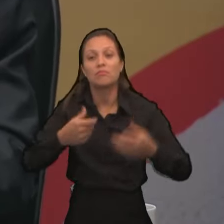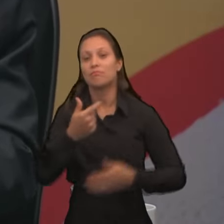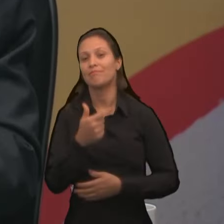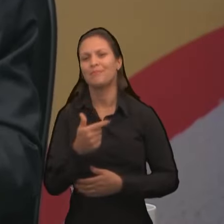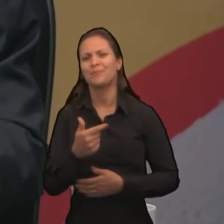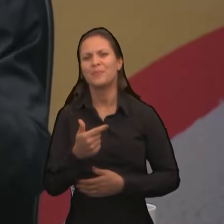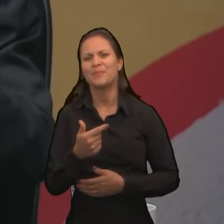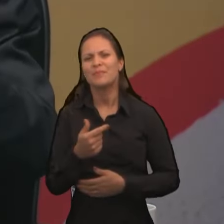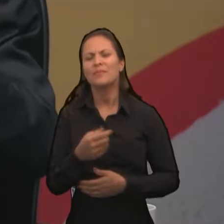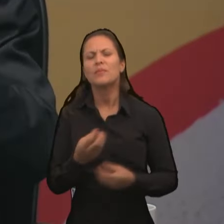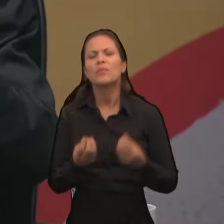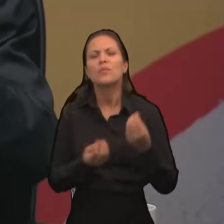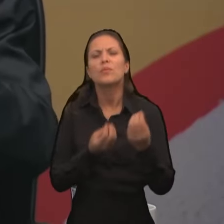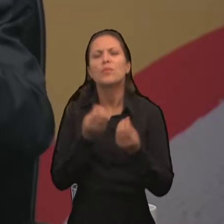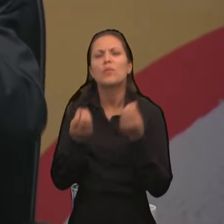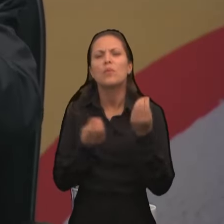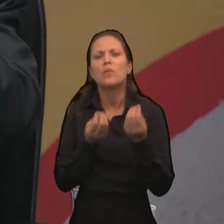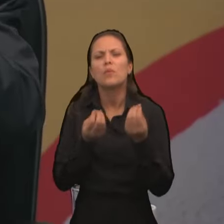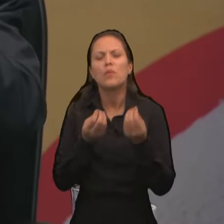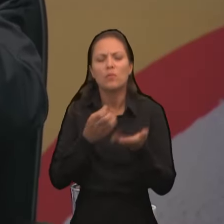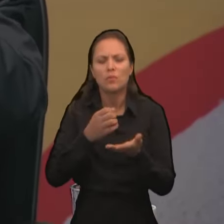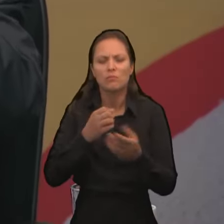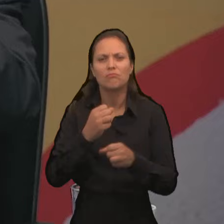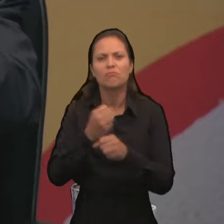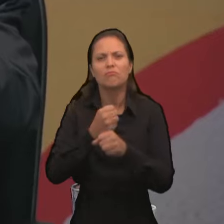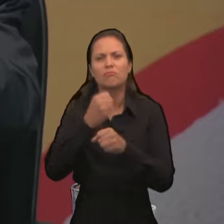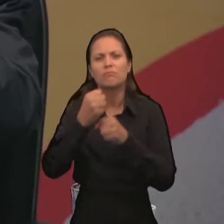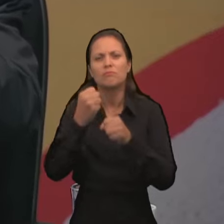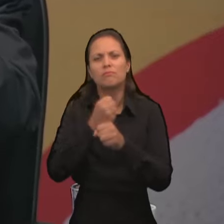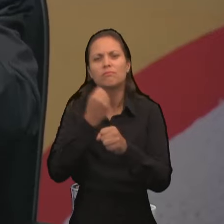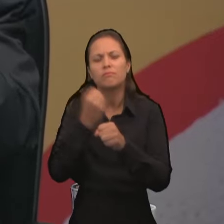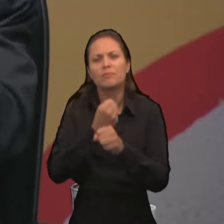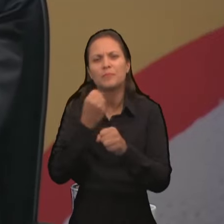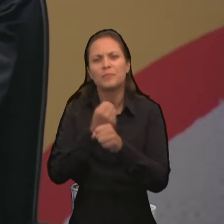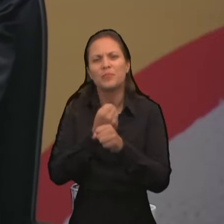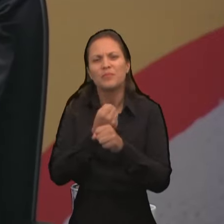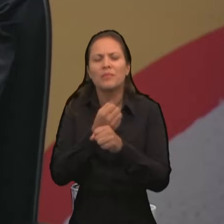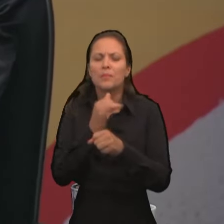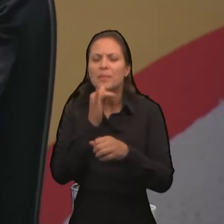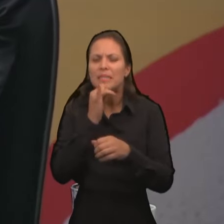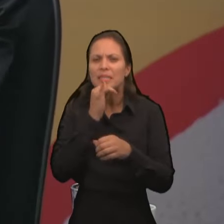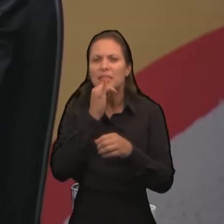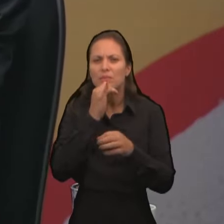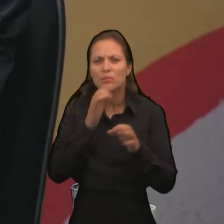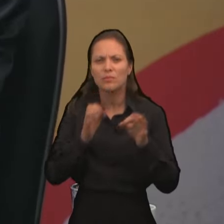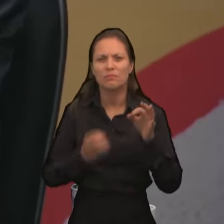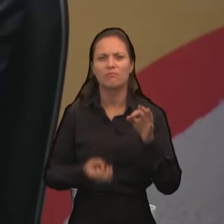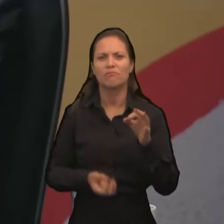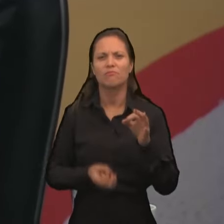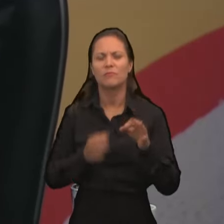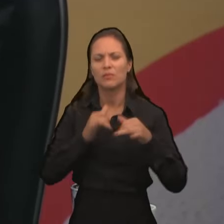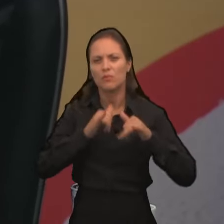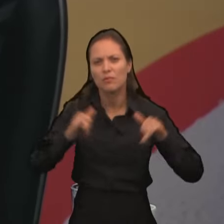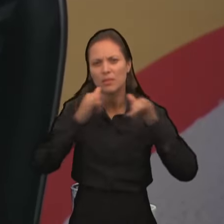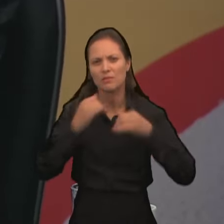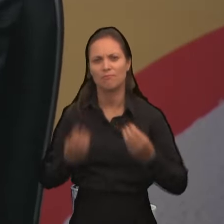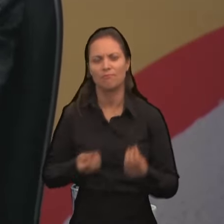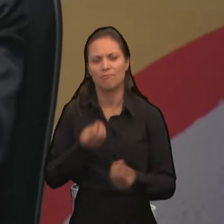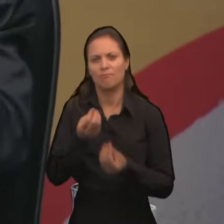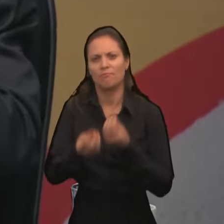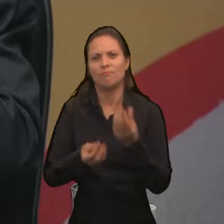inteligencia artificial se alimenta totalmente, íntegramente, a través de los datos y las instrucciones y los